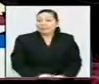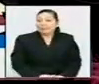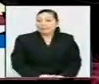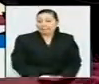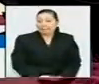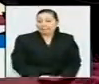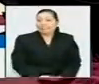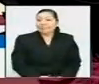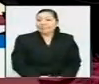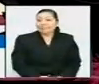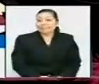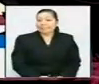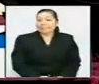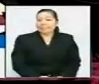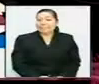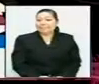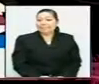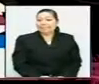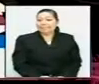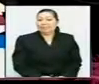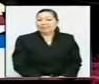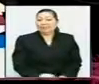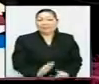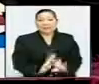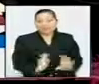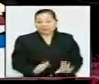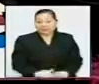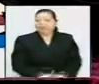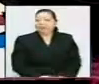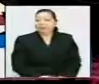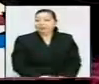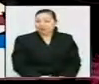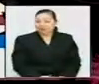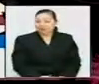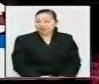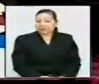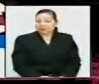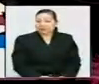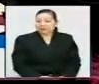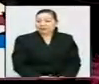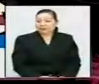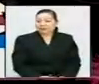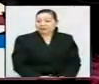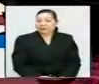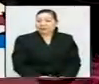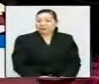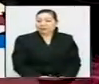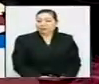Siguiente pregunta. Sí, eso por el momento, presidente. Como si está Miyajiro